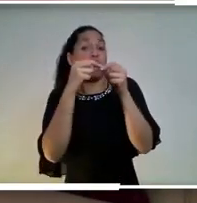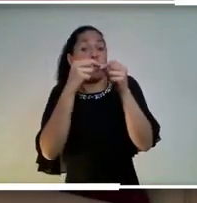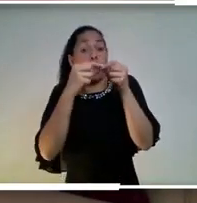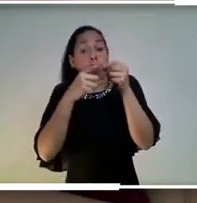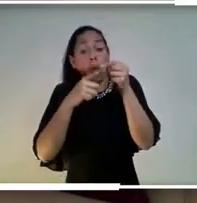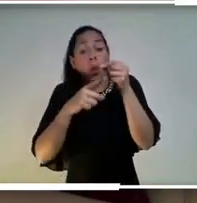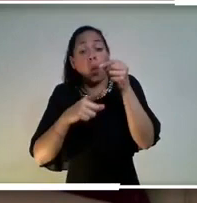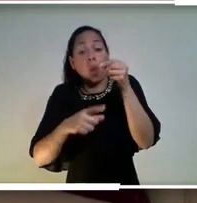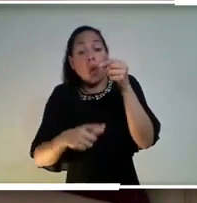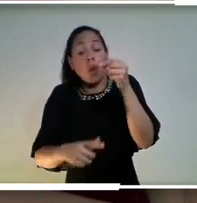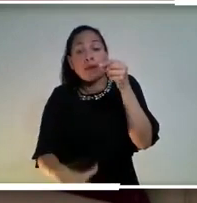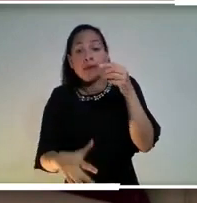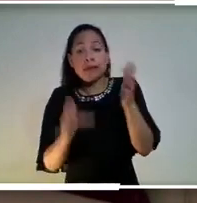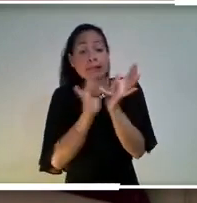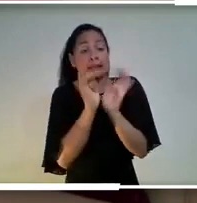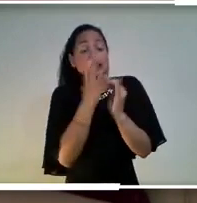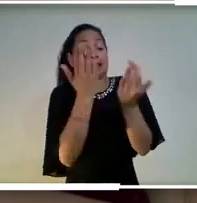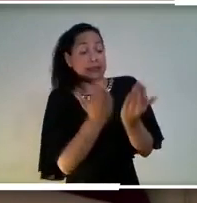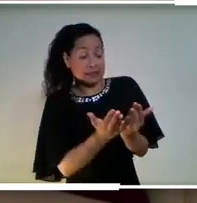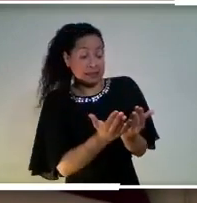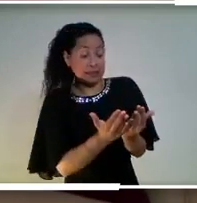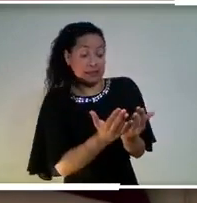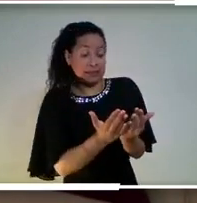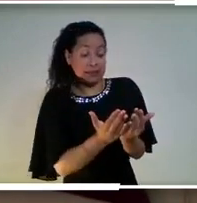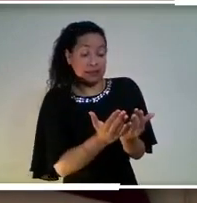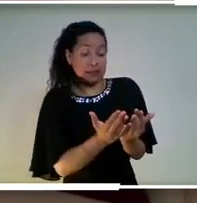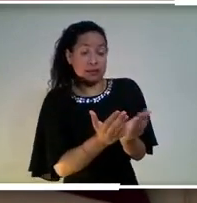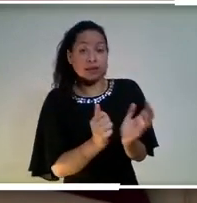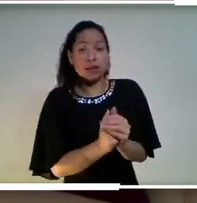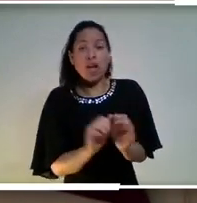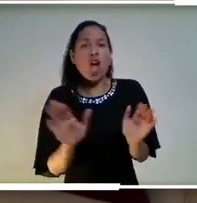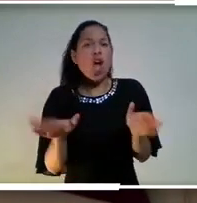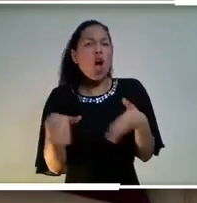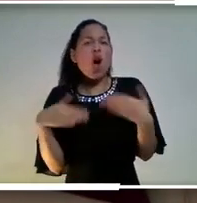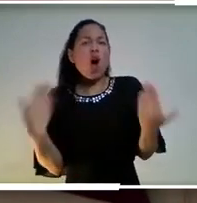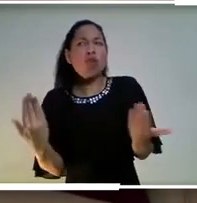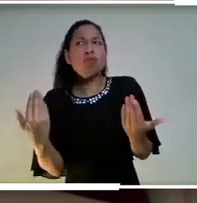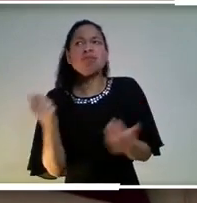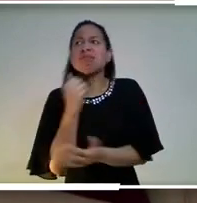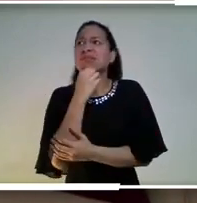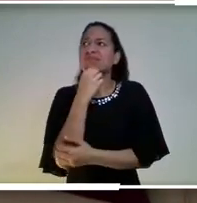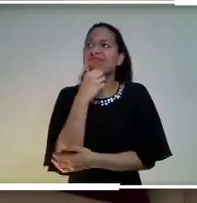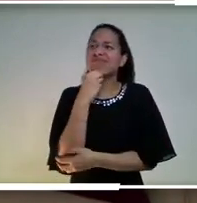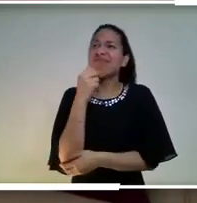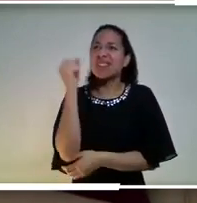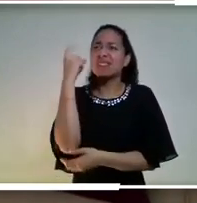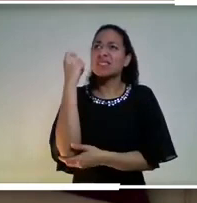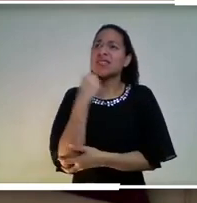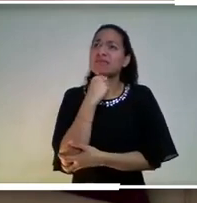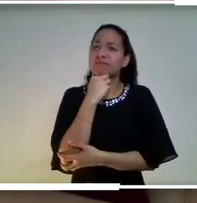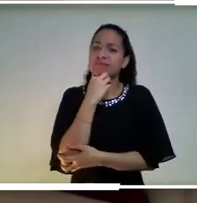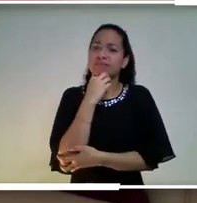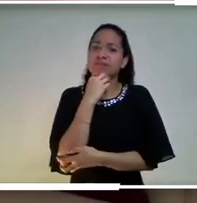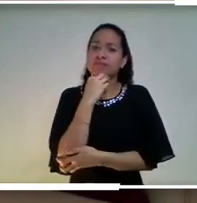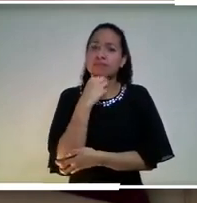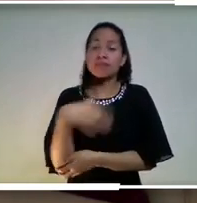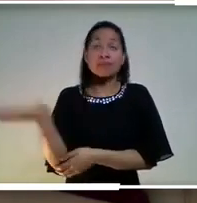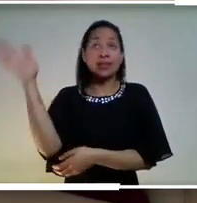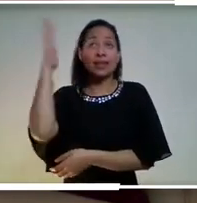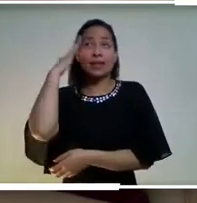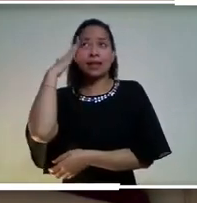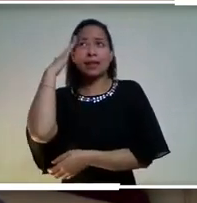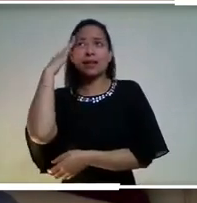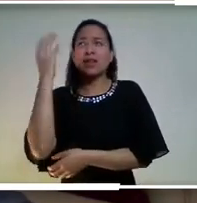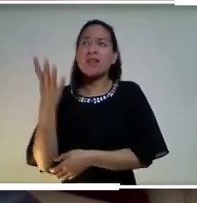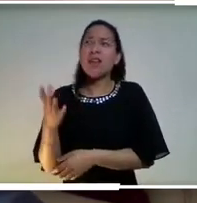como haríamos para entender que esta verdad quede grabada me viene a la mente la historia que años atrás cuando los programas de radio se hacían en discos en lugar de